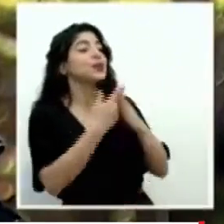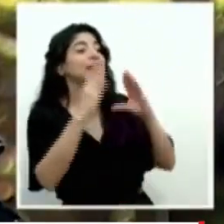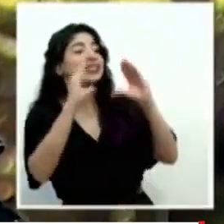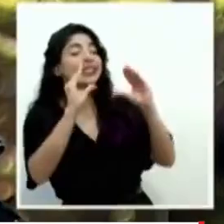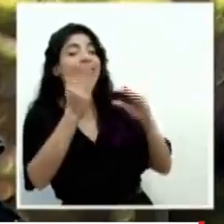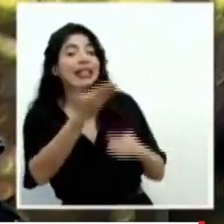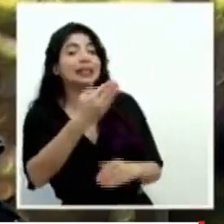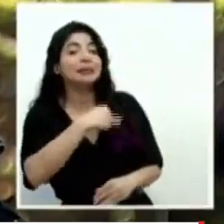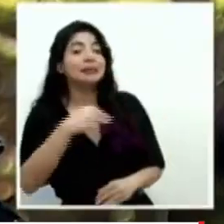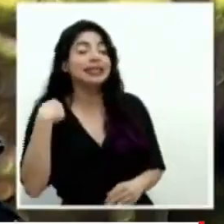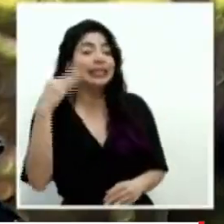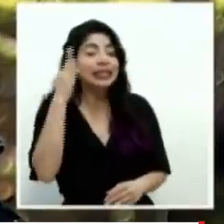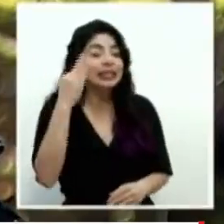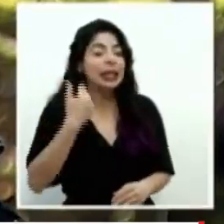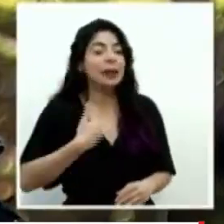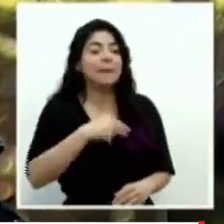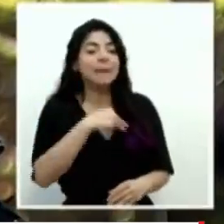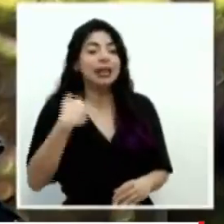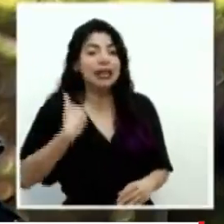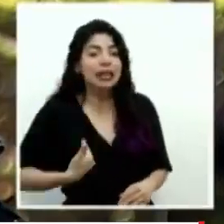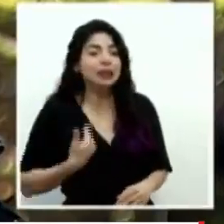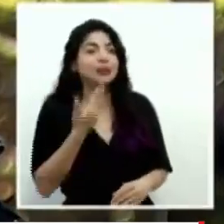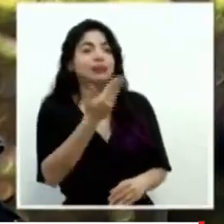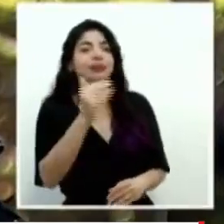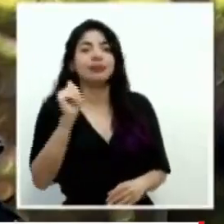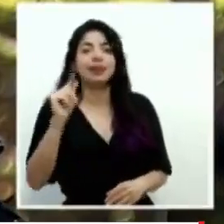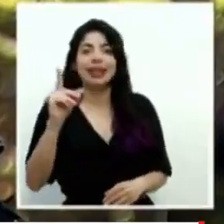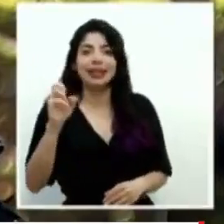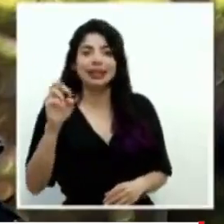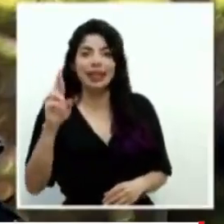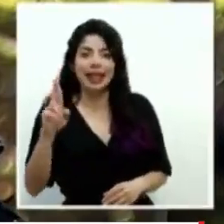Buenas tardes, señora ministra, señor ministro, don Alexander.